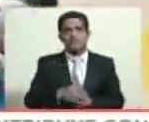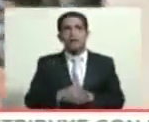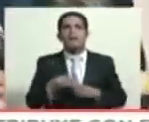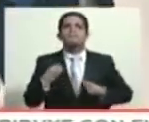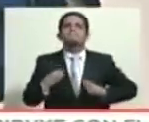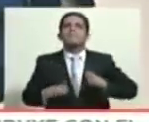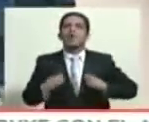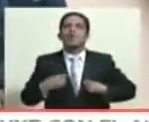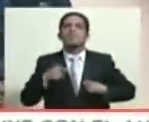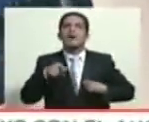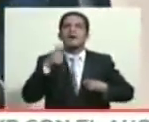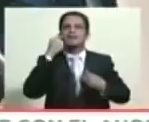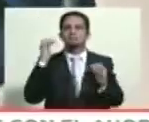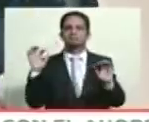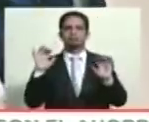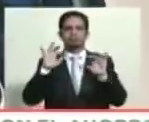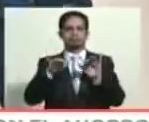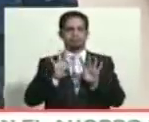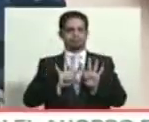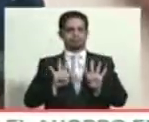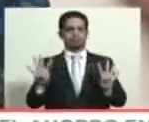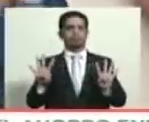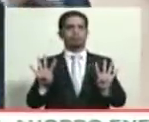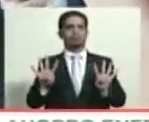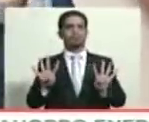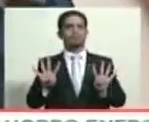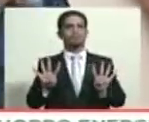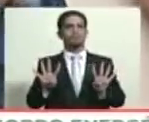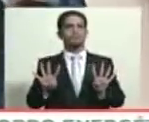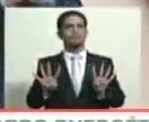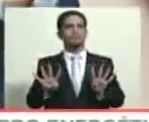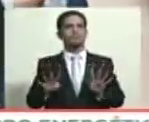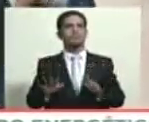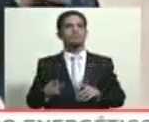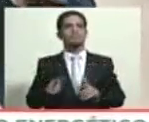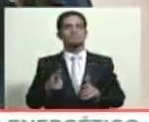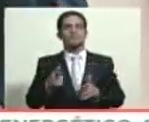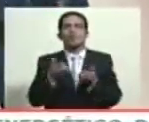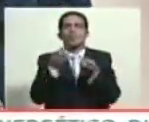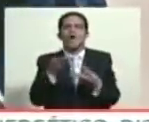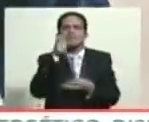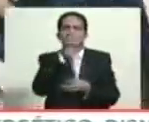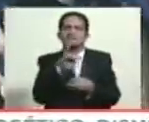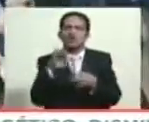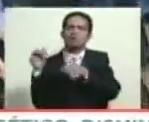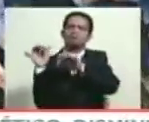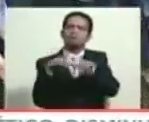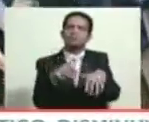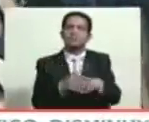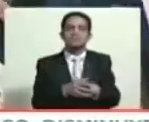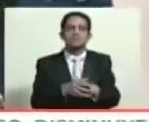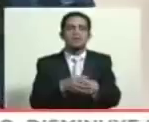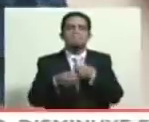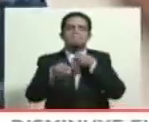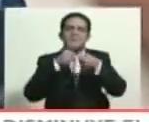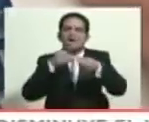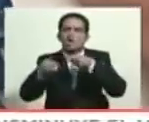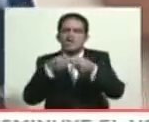esta concentración, sacando a los periodistas, no habían más de 50 personas. Habían más periodistas que